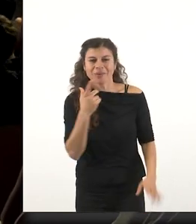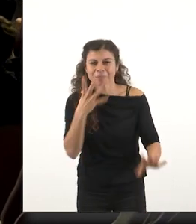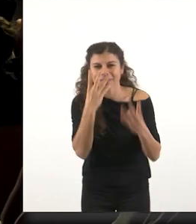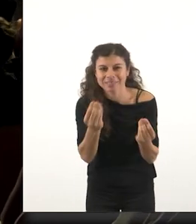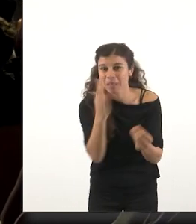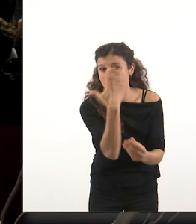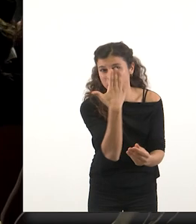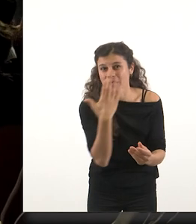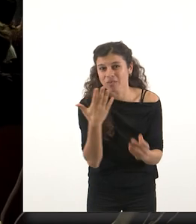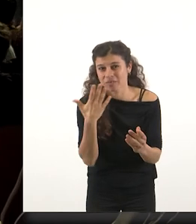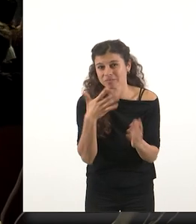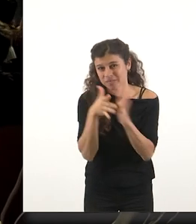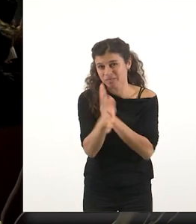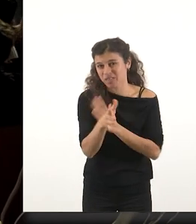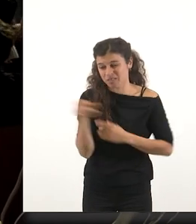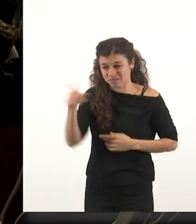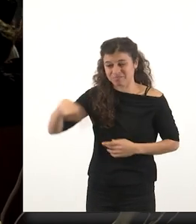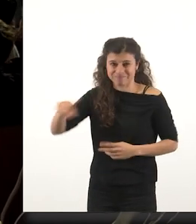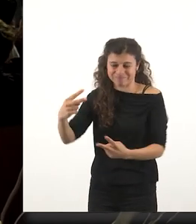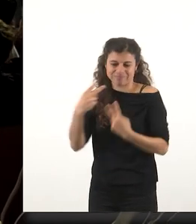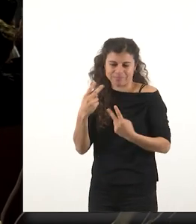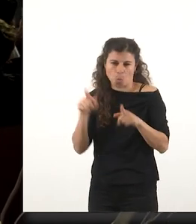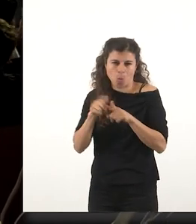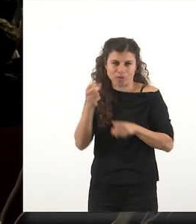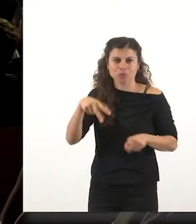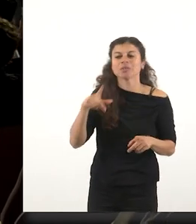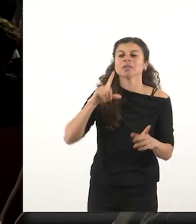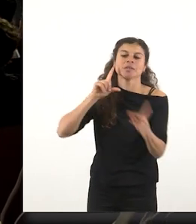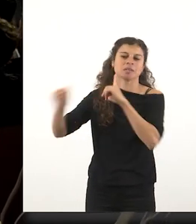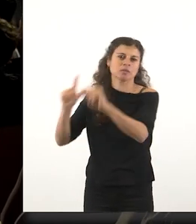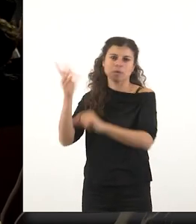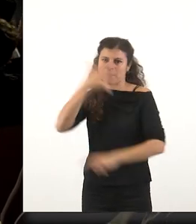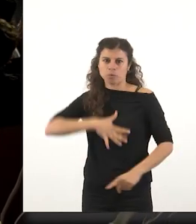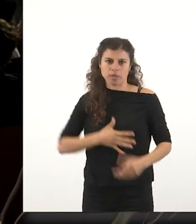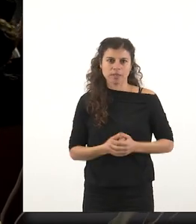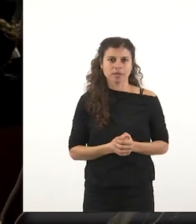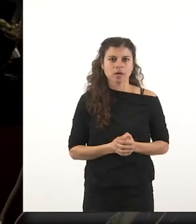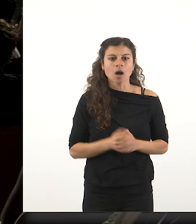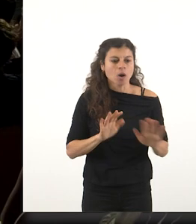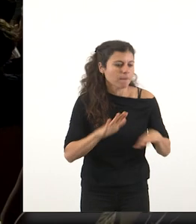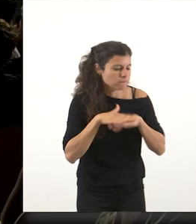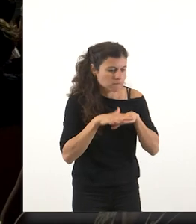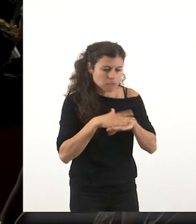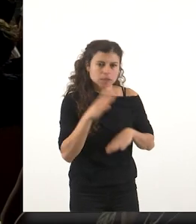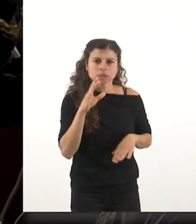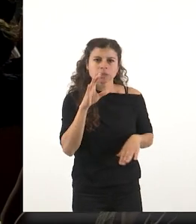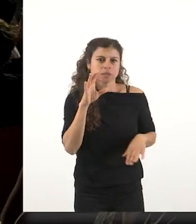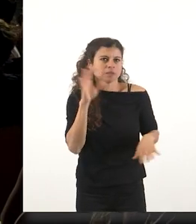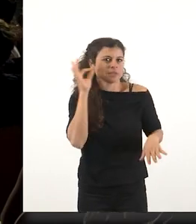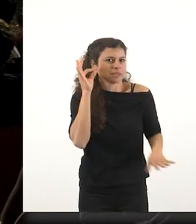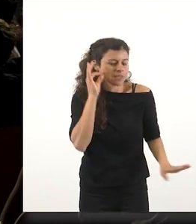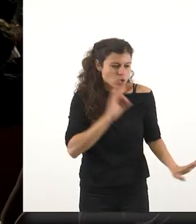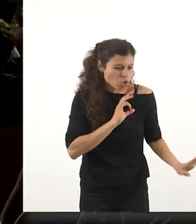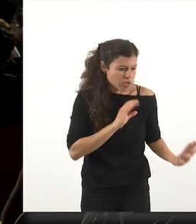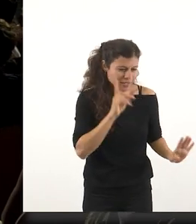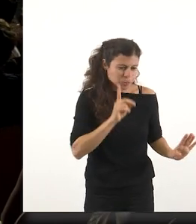digo espejo, no? Vale. Ay, por Dios. Hoy, señora, yo no sé por qué a usted le he dicho yo esto. Hija, es que yo entro en